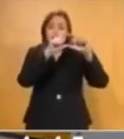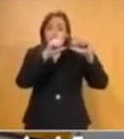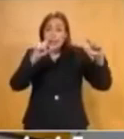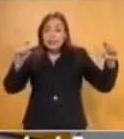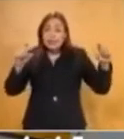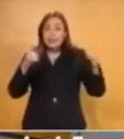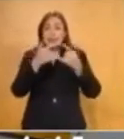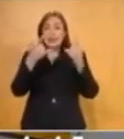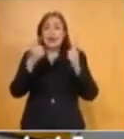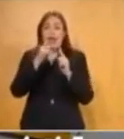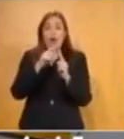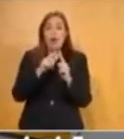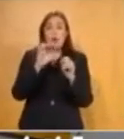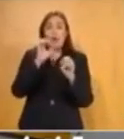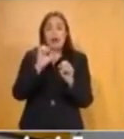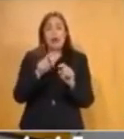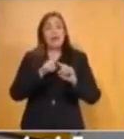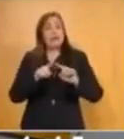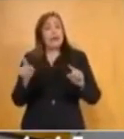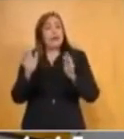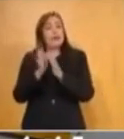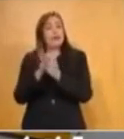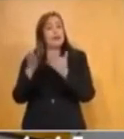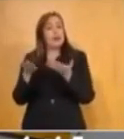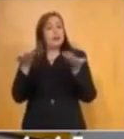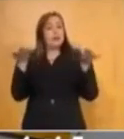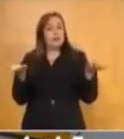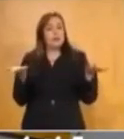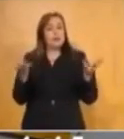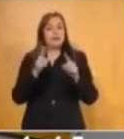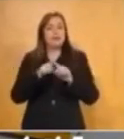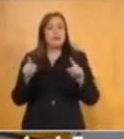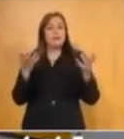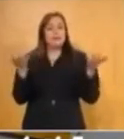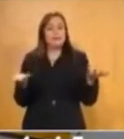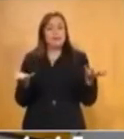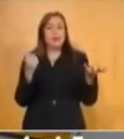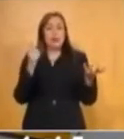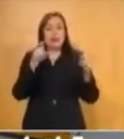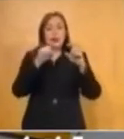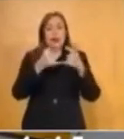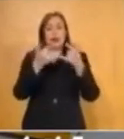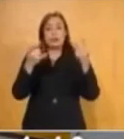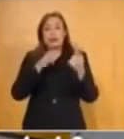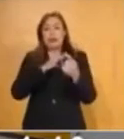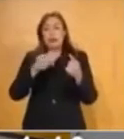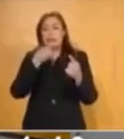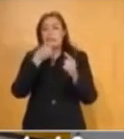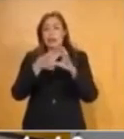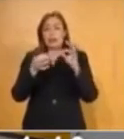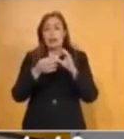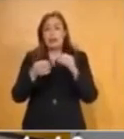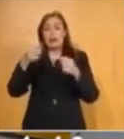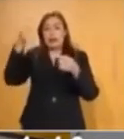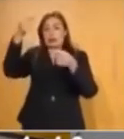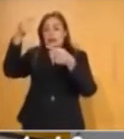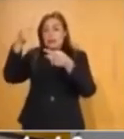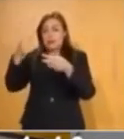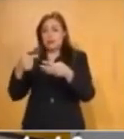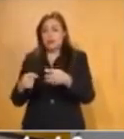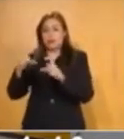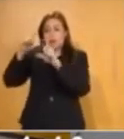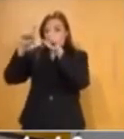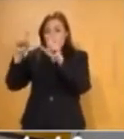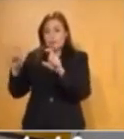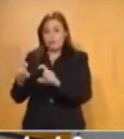tira cómica te puede contar una historia en simplemente 3 o 4 paneles. Y esto es lo que tú vas a hacer, una tira cómica. No vas a hacer un libro de